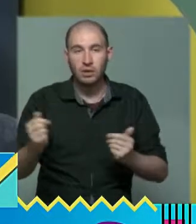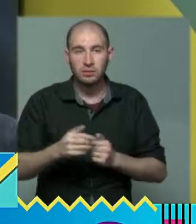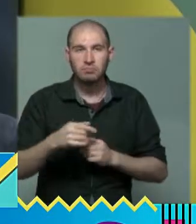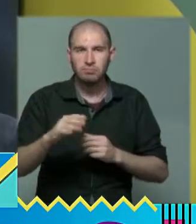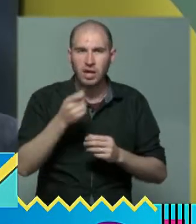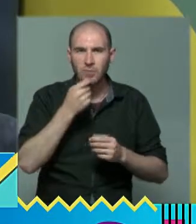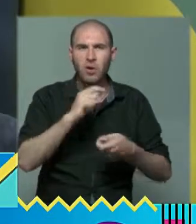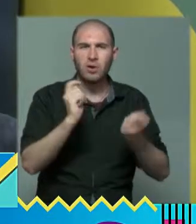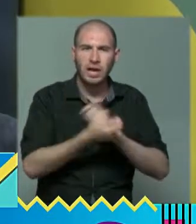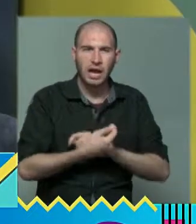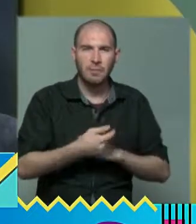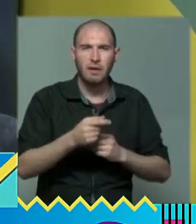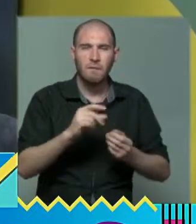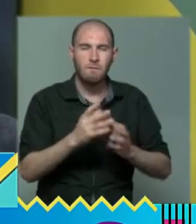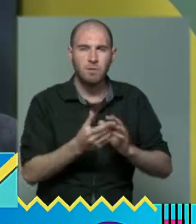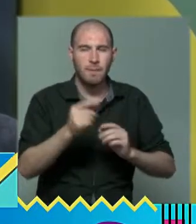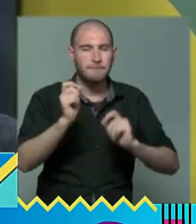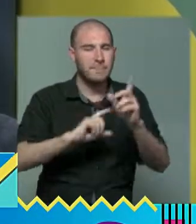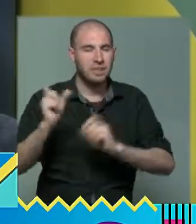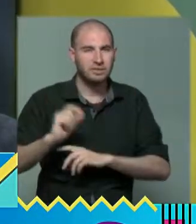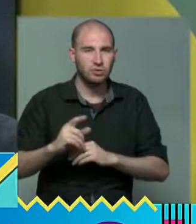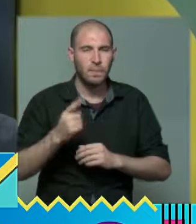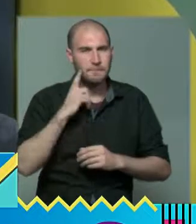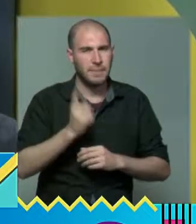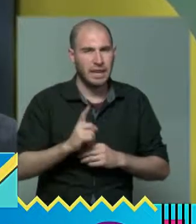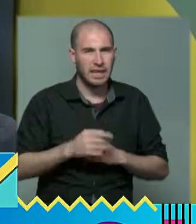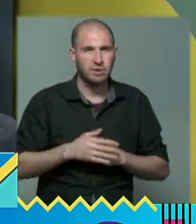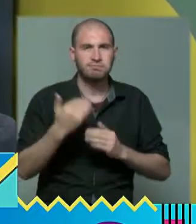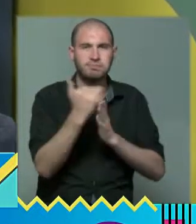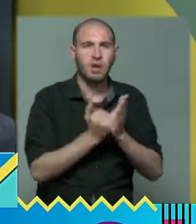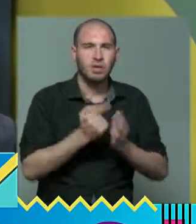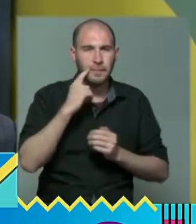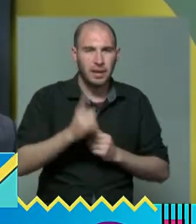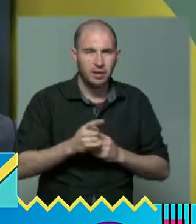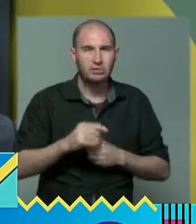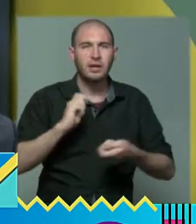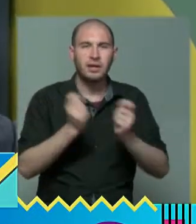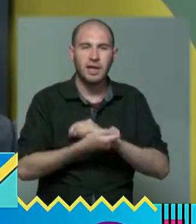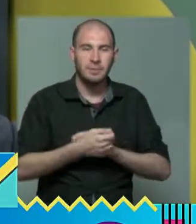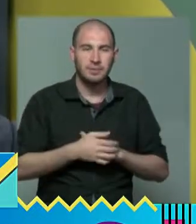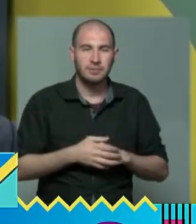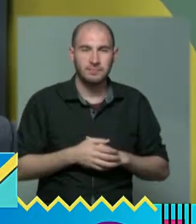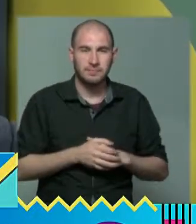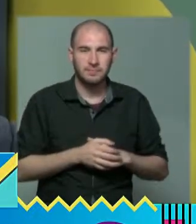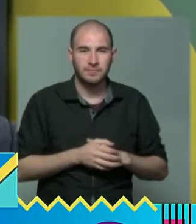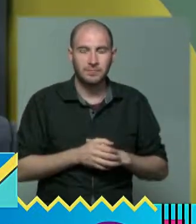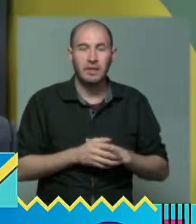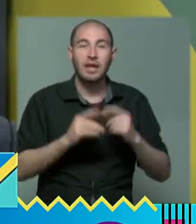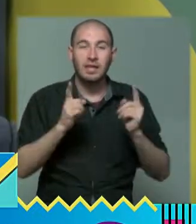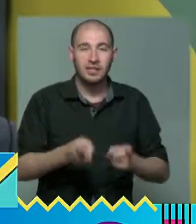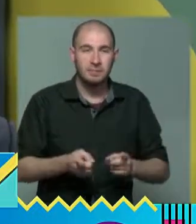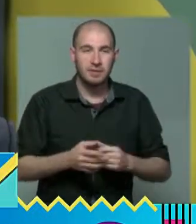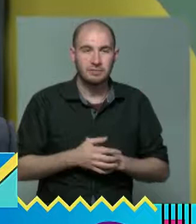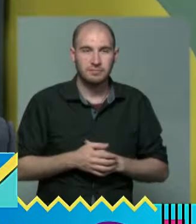si se han modificado, hay formas de medir los riesgos, algunos factores de riesgo, si se han modificado esos factores o no, y cuál va a